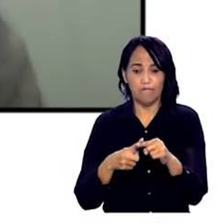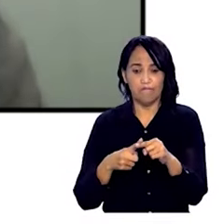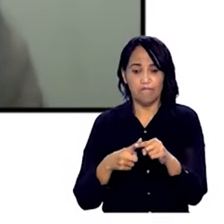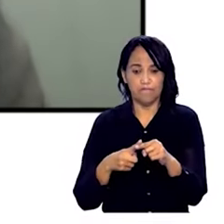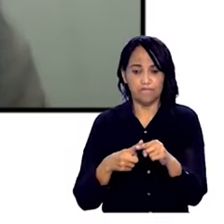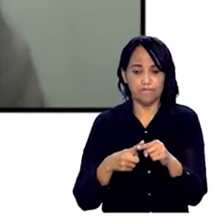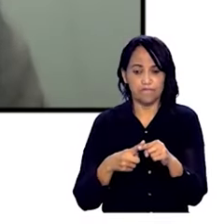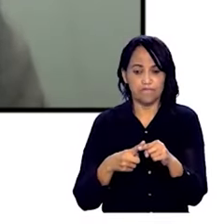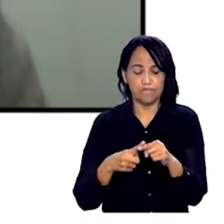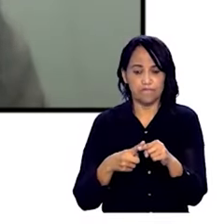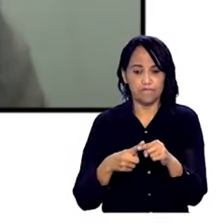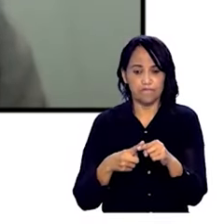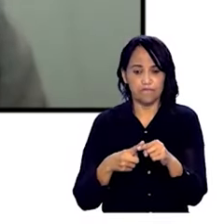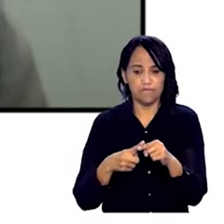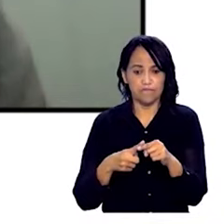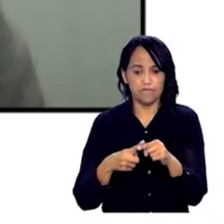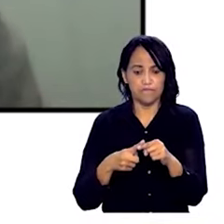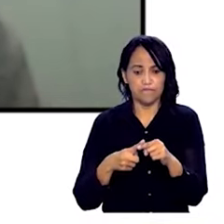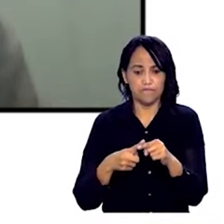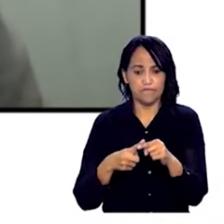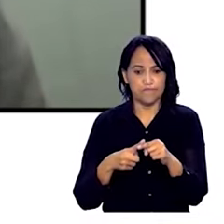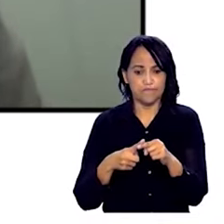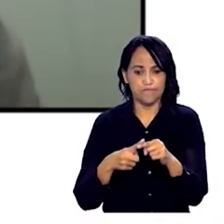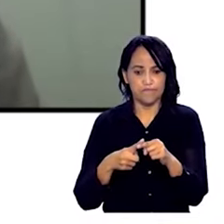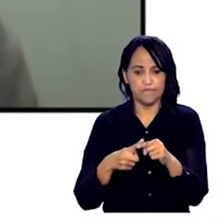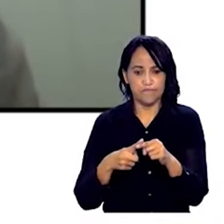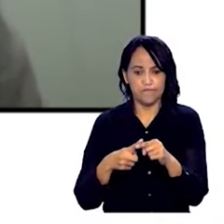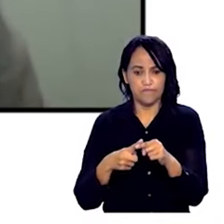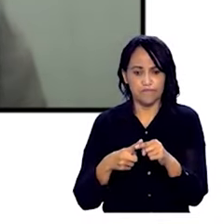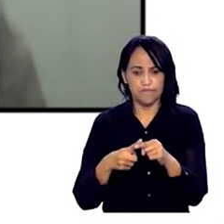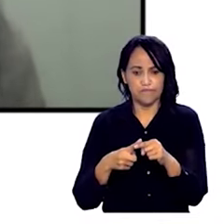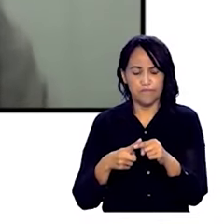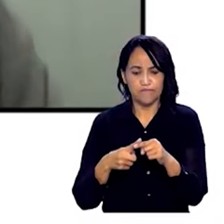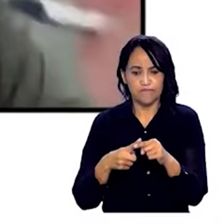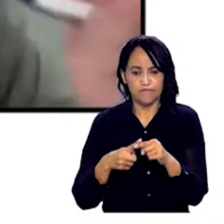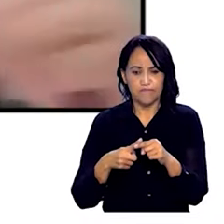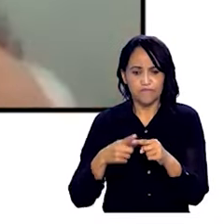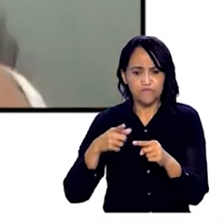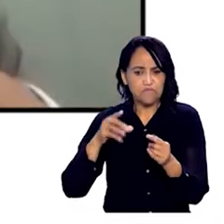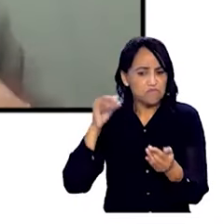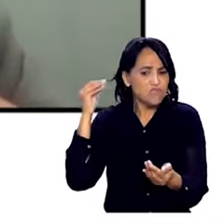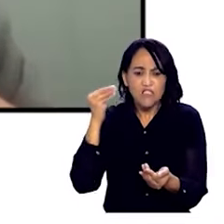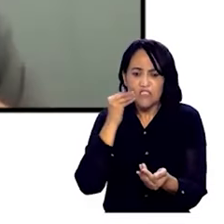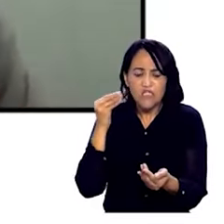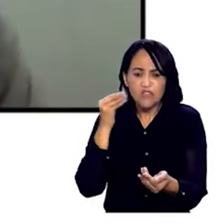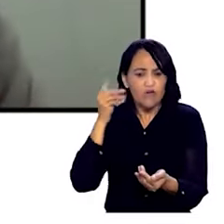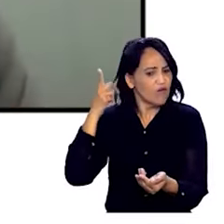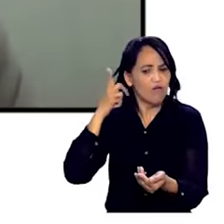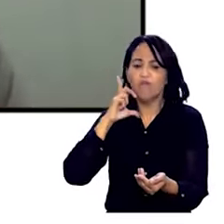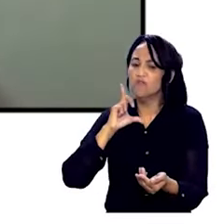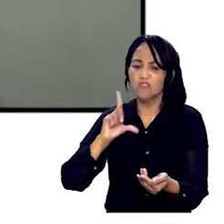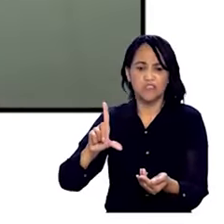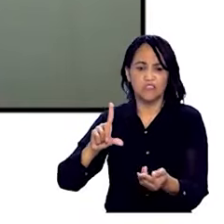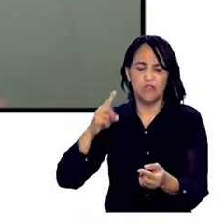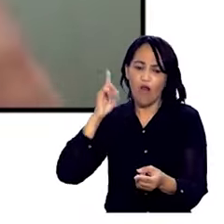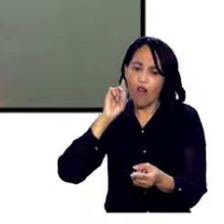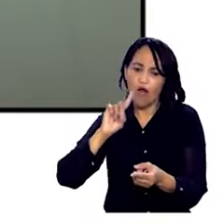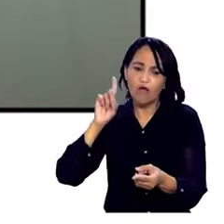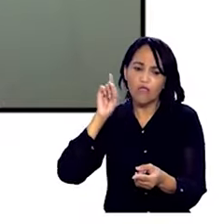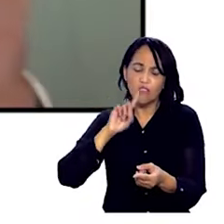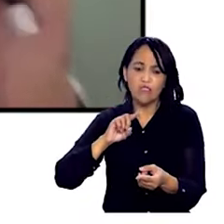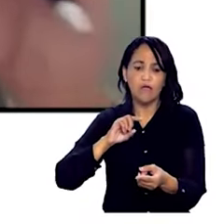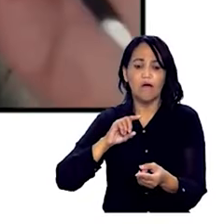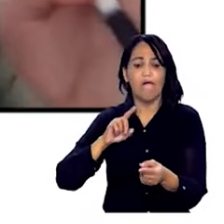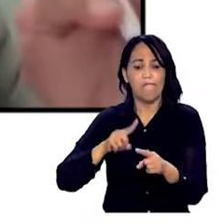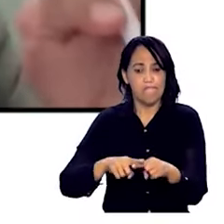rell Pero no Pudo hacer en los Estados Unidos en Argentina seo hac